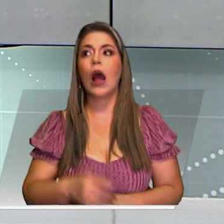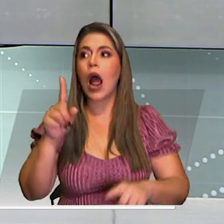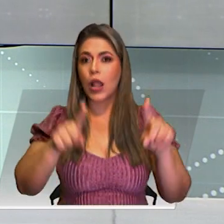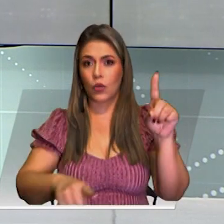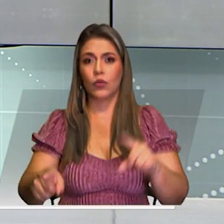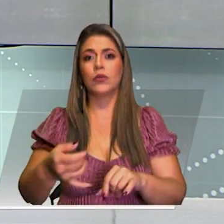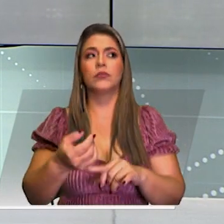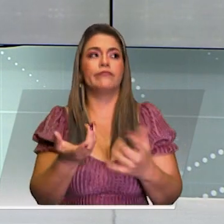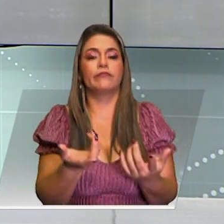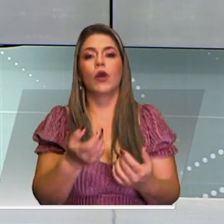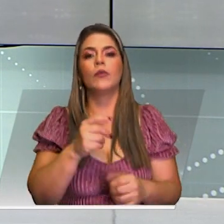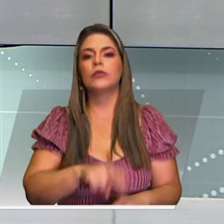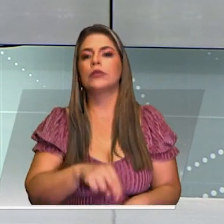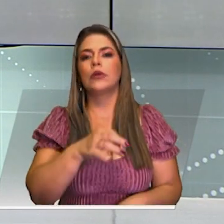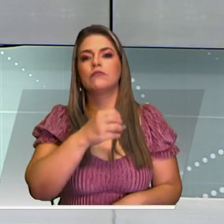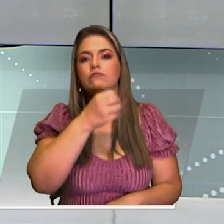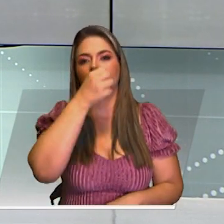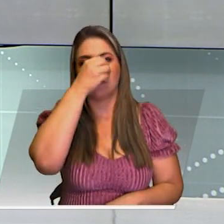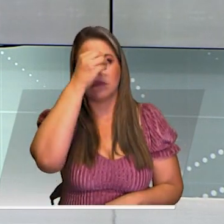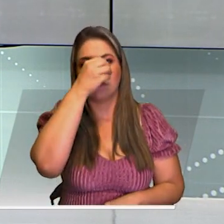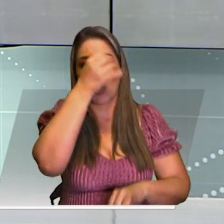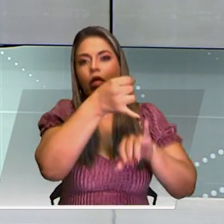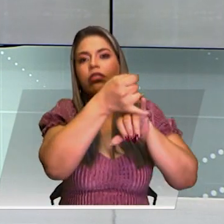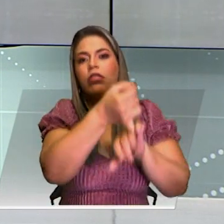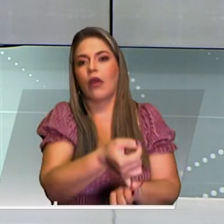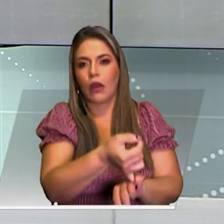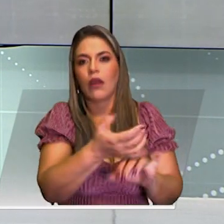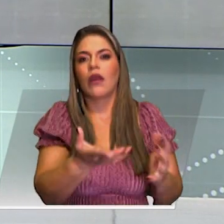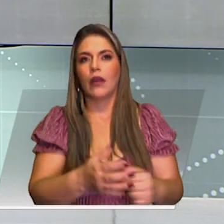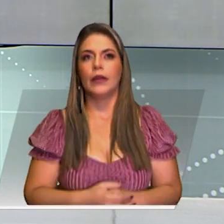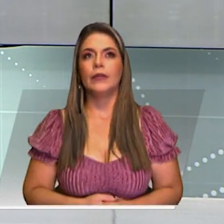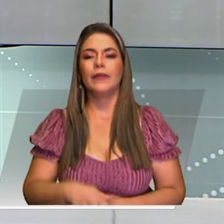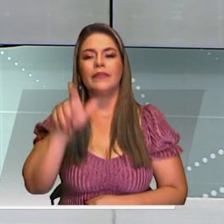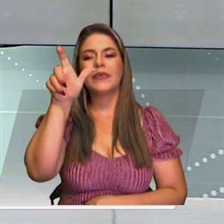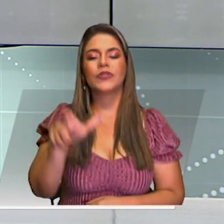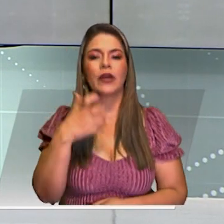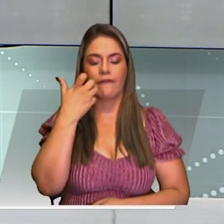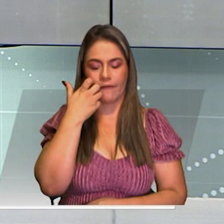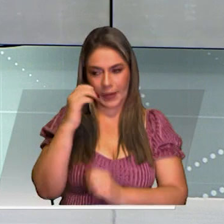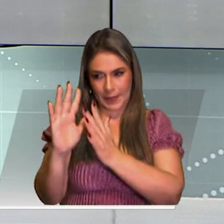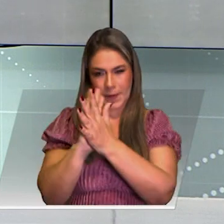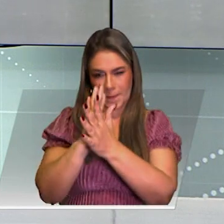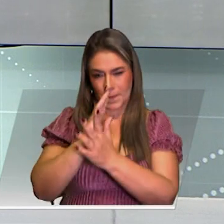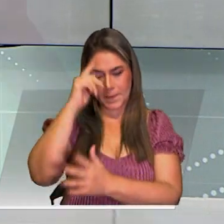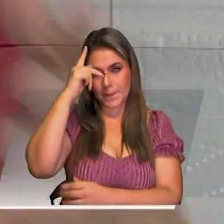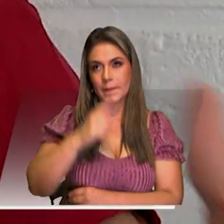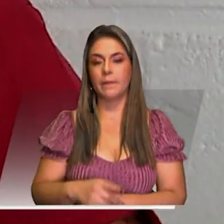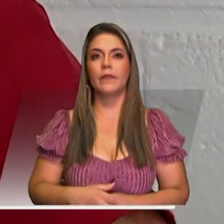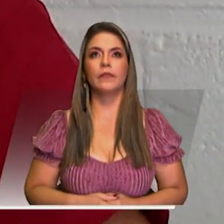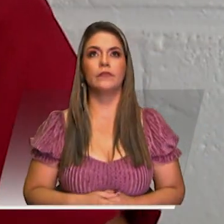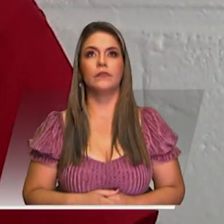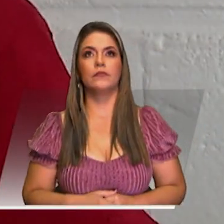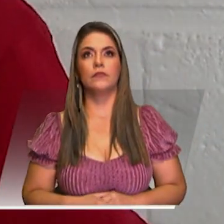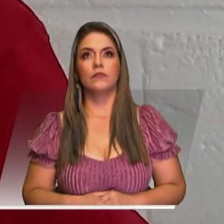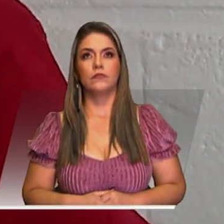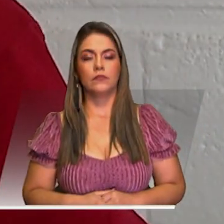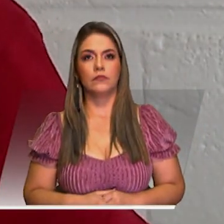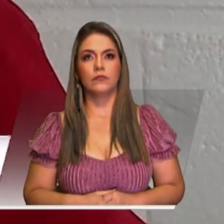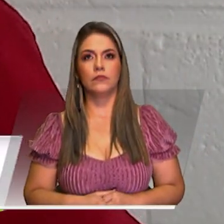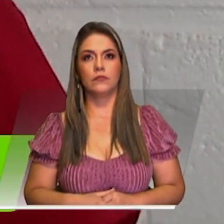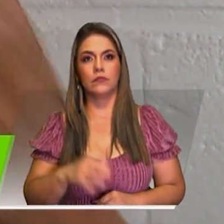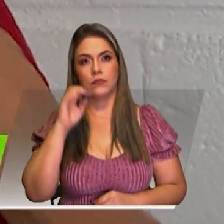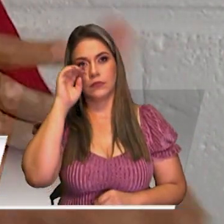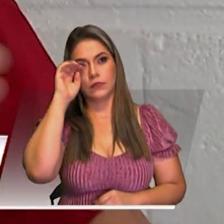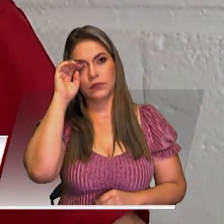a los dispensadores. En Teleantioquia Noticias hablamos con uno de estos pacientes y aquí está su historia. Mami, mira, ¿cómo